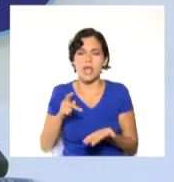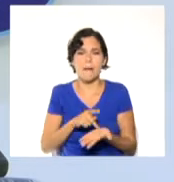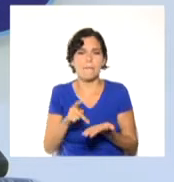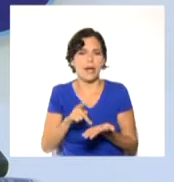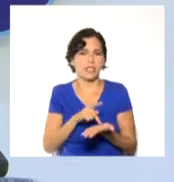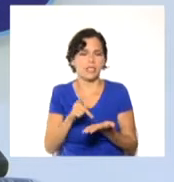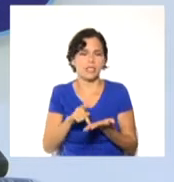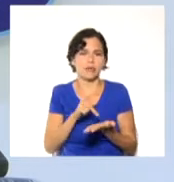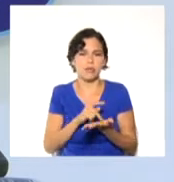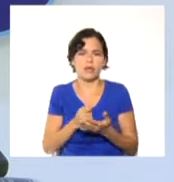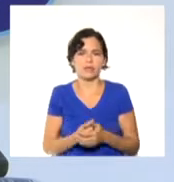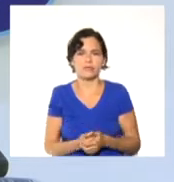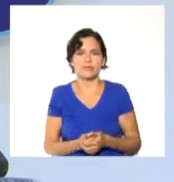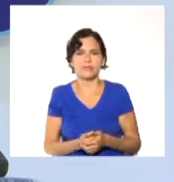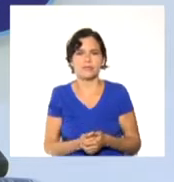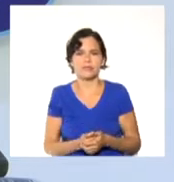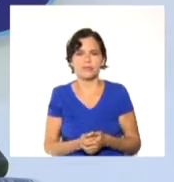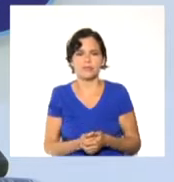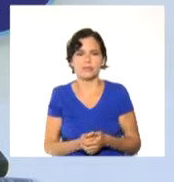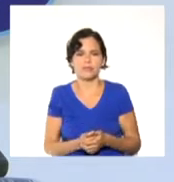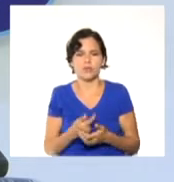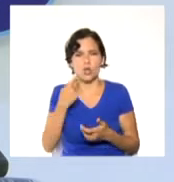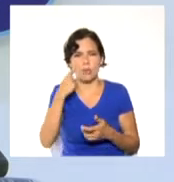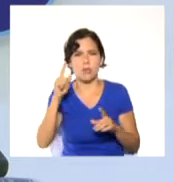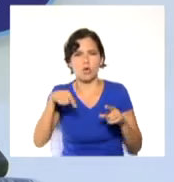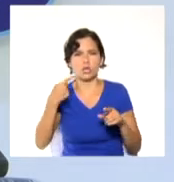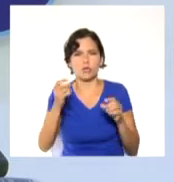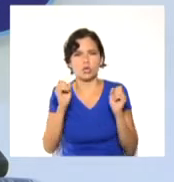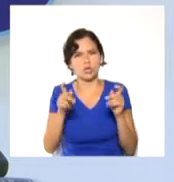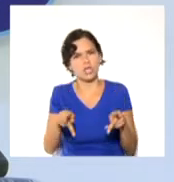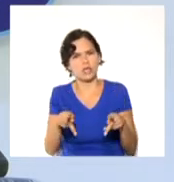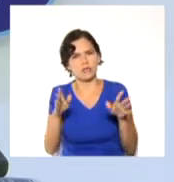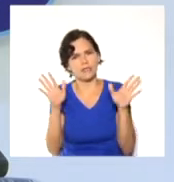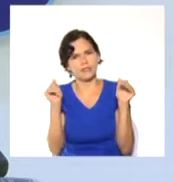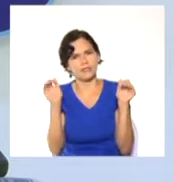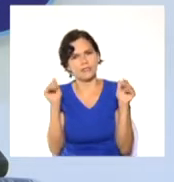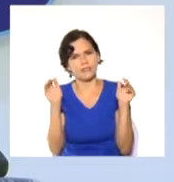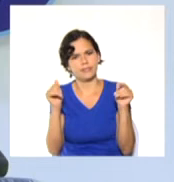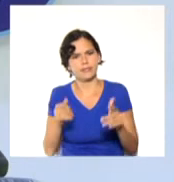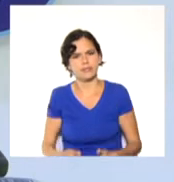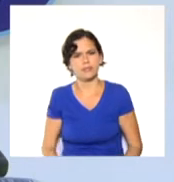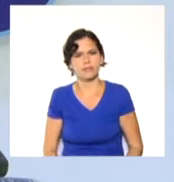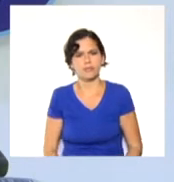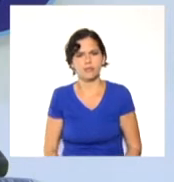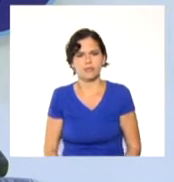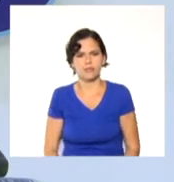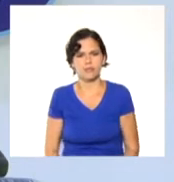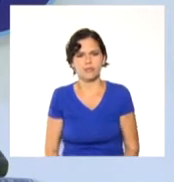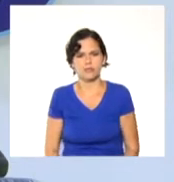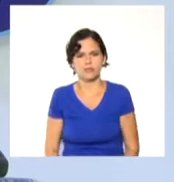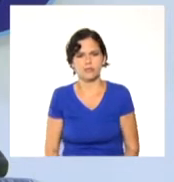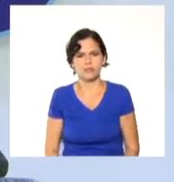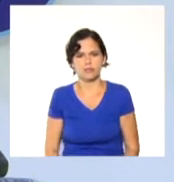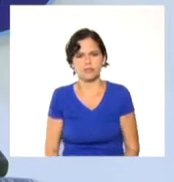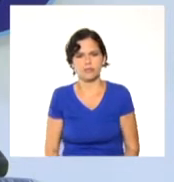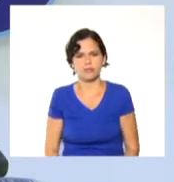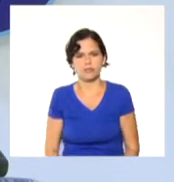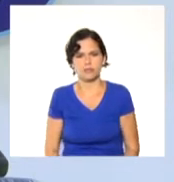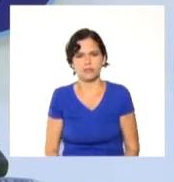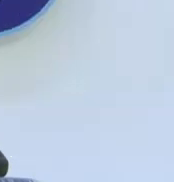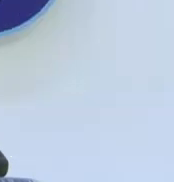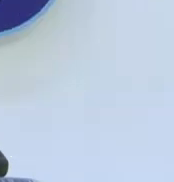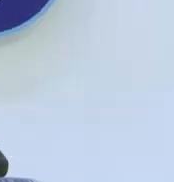participado activamente en ellas. Bueno, nos vemos en una próxima clase. Se despide su profe Mayra.